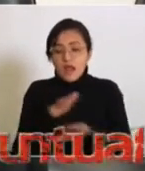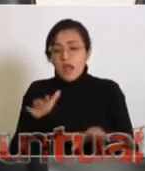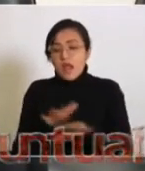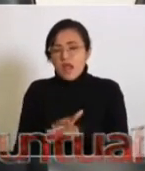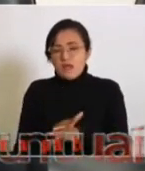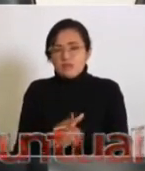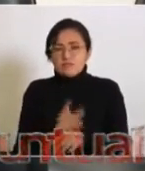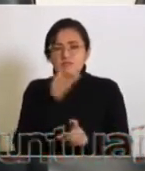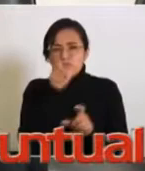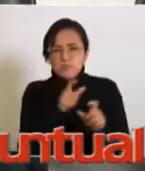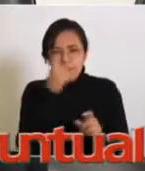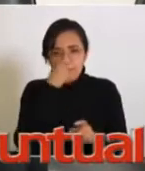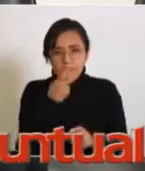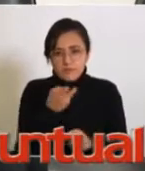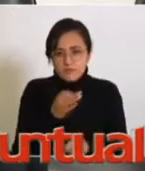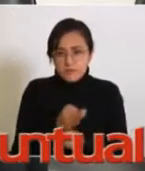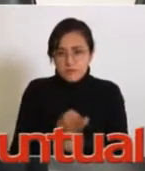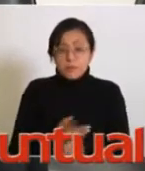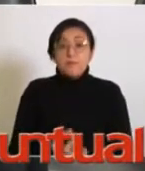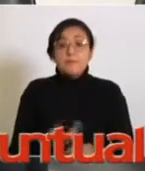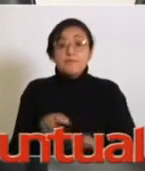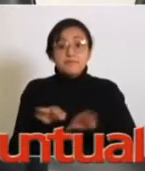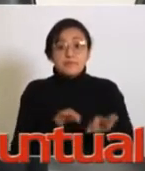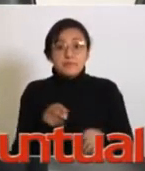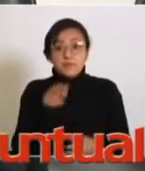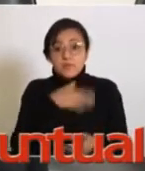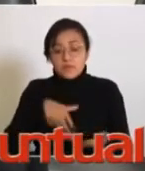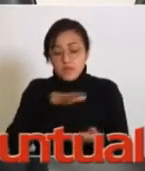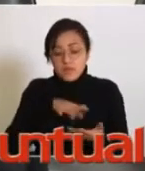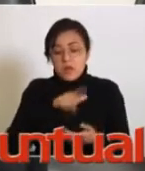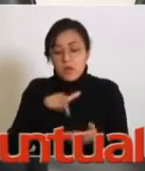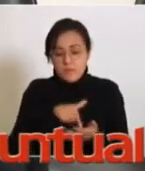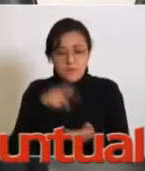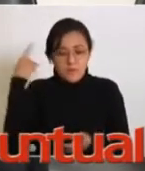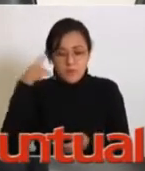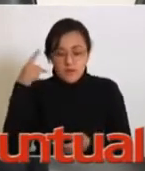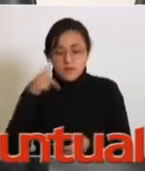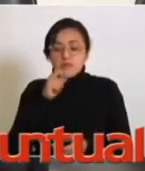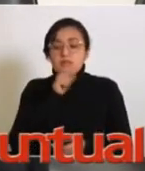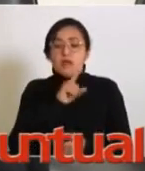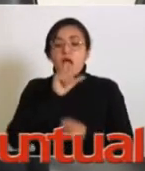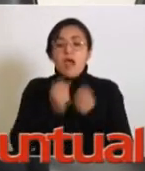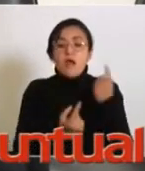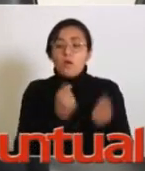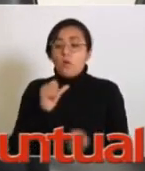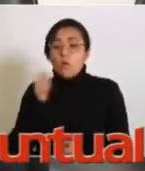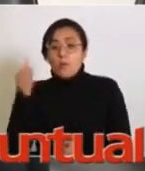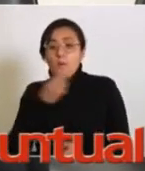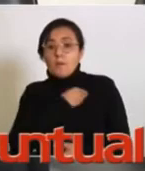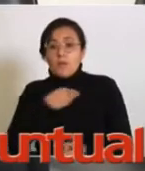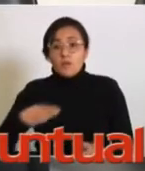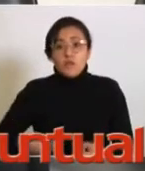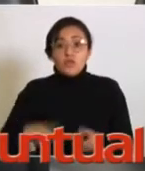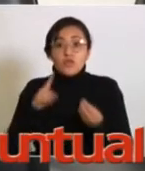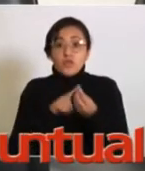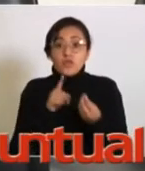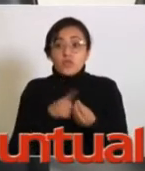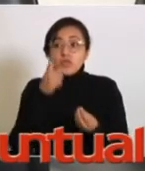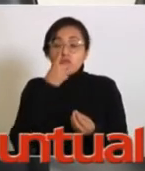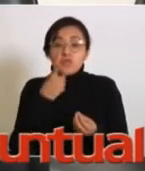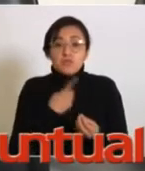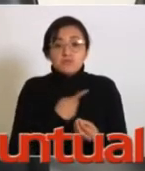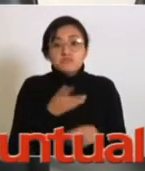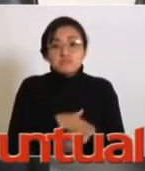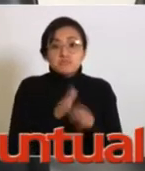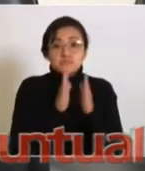su momento para el caso. Estamos trabajando en la zona metropolitana y también en algunos otros municipios donde usted nos